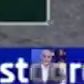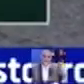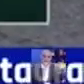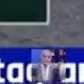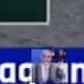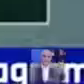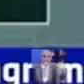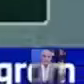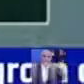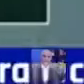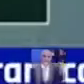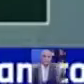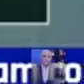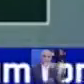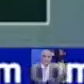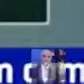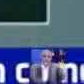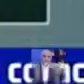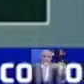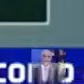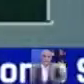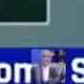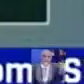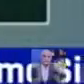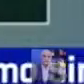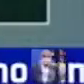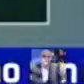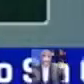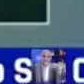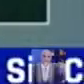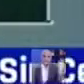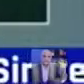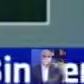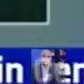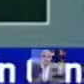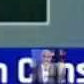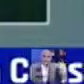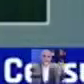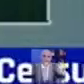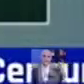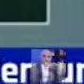eléctrica, pero yo sé